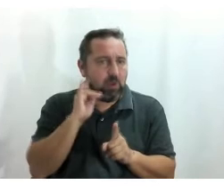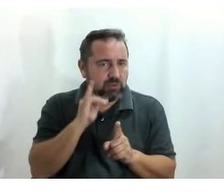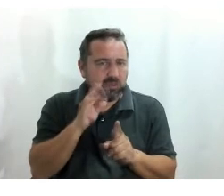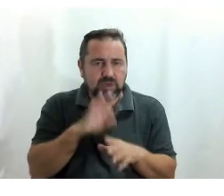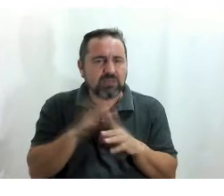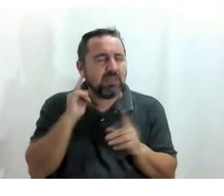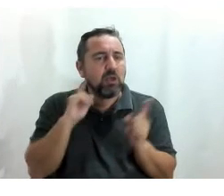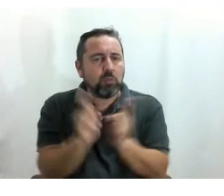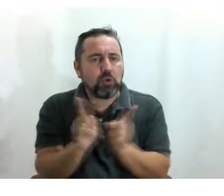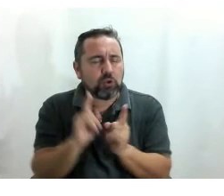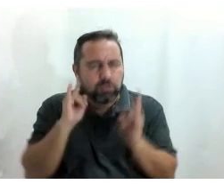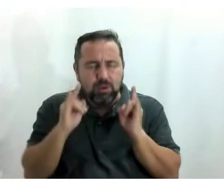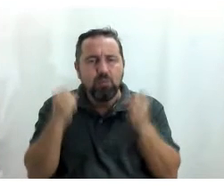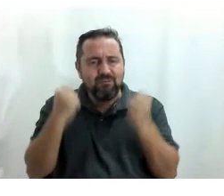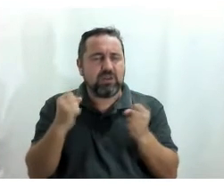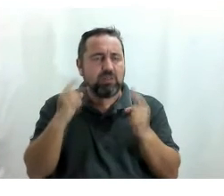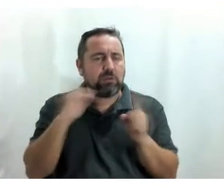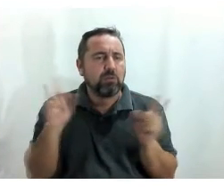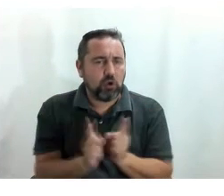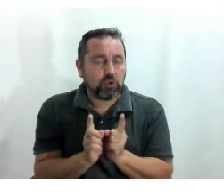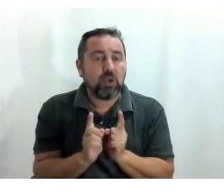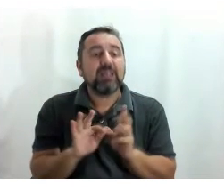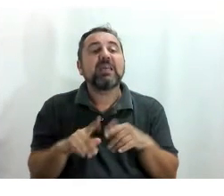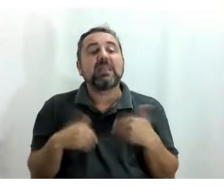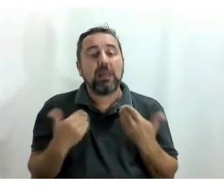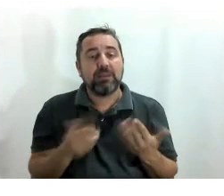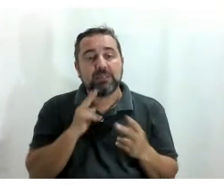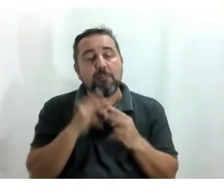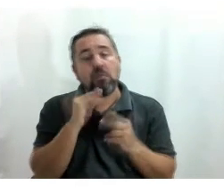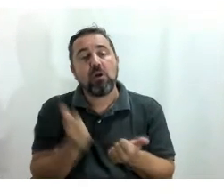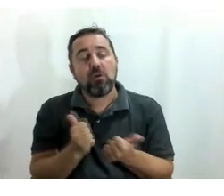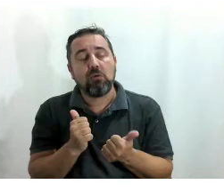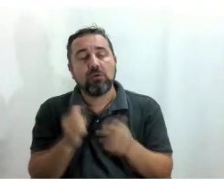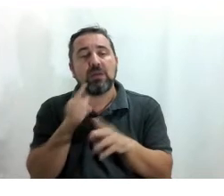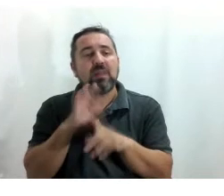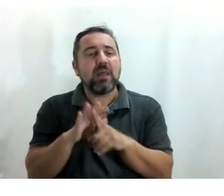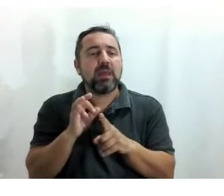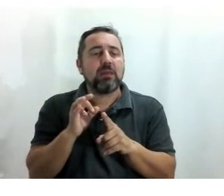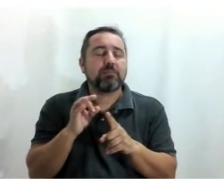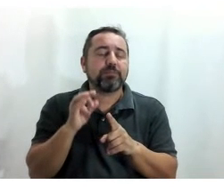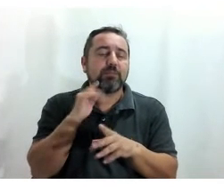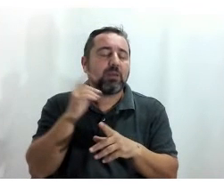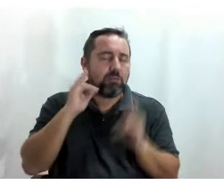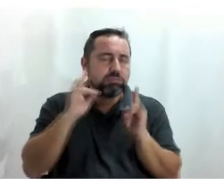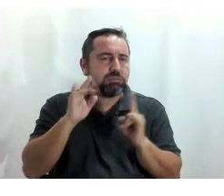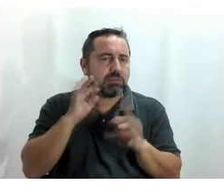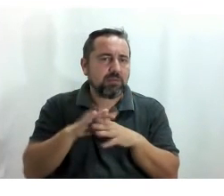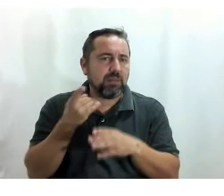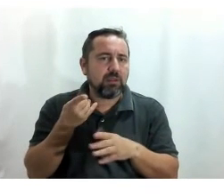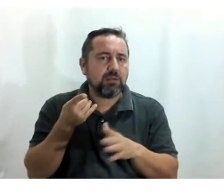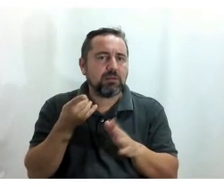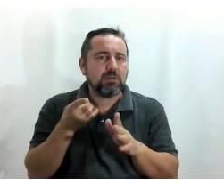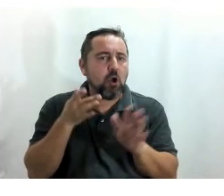exposiciones muy cortas a sonidos muy intensos y también modelos de exposición crónica a ruido. En